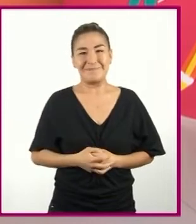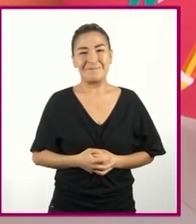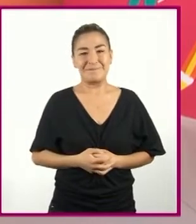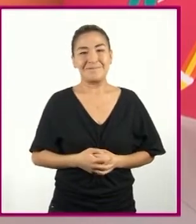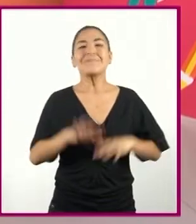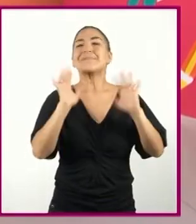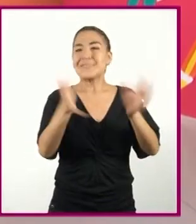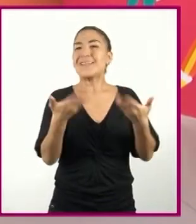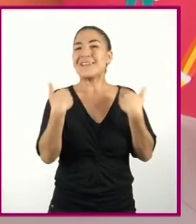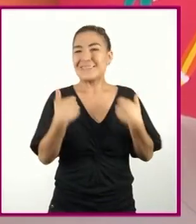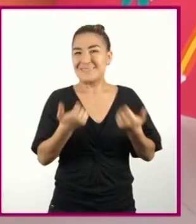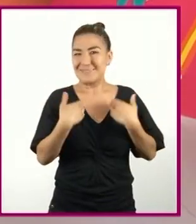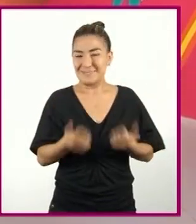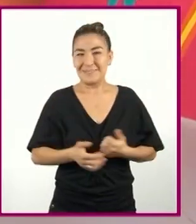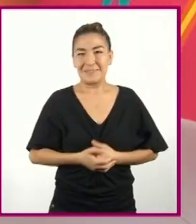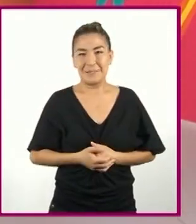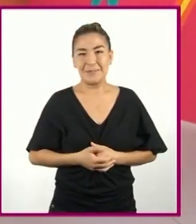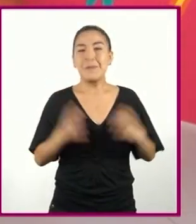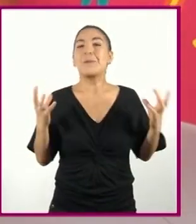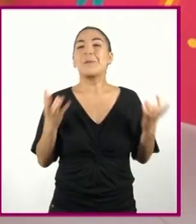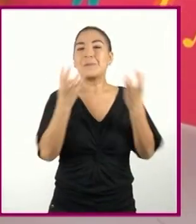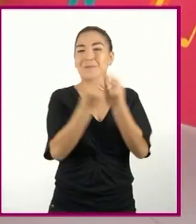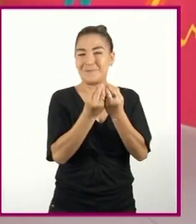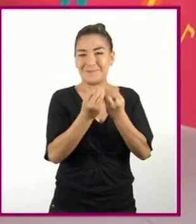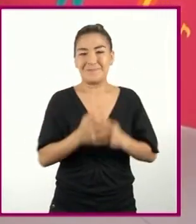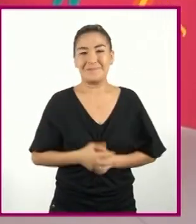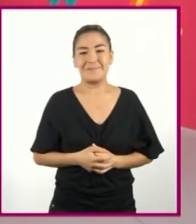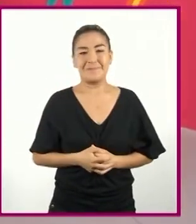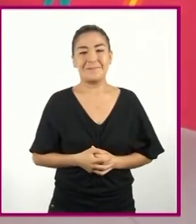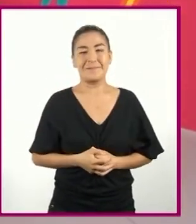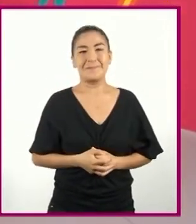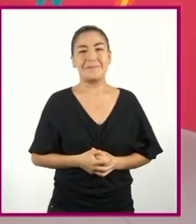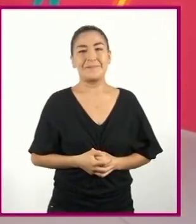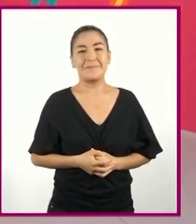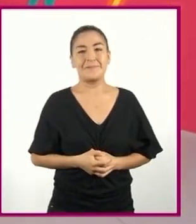te entendimos. A ver, juntémonos.